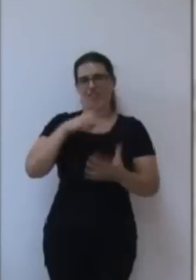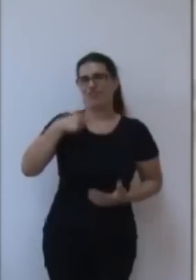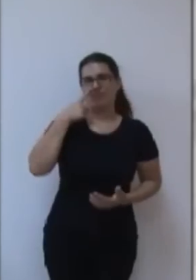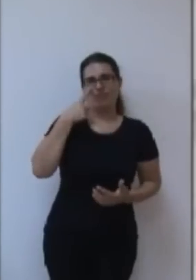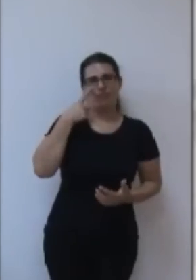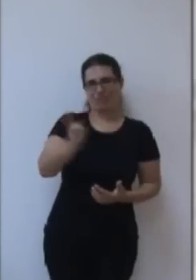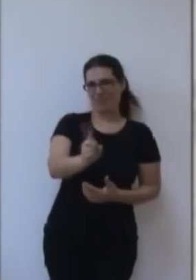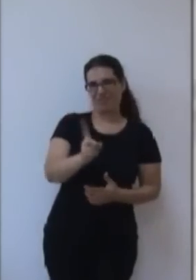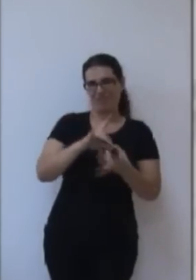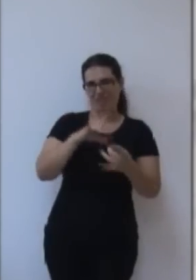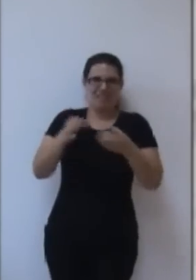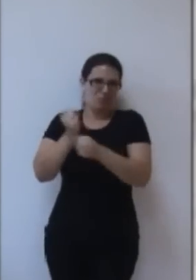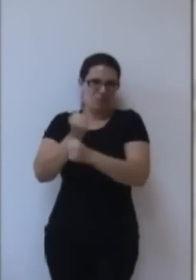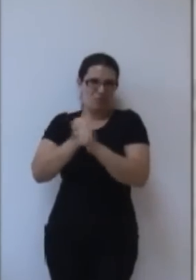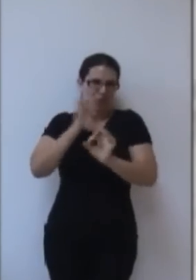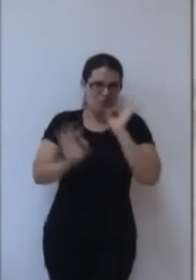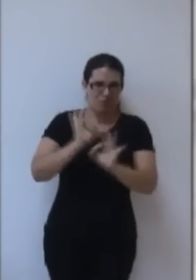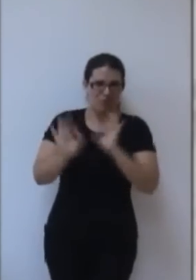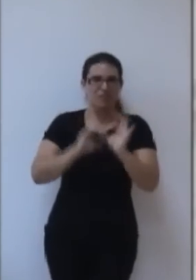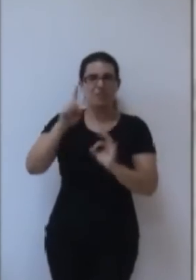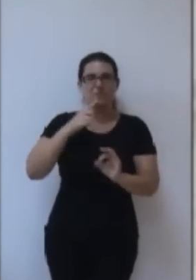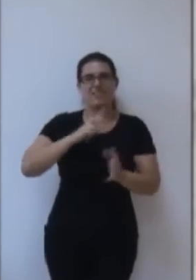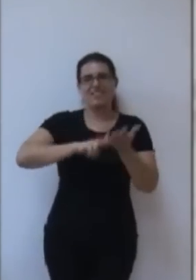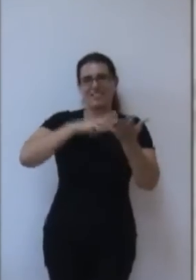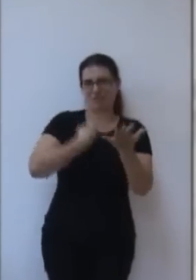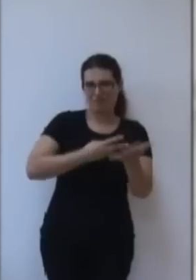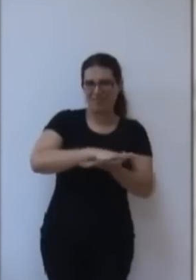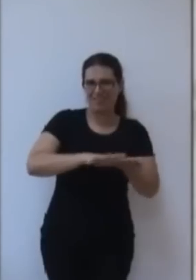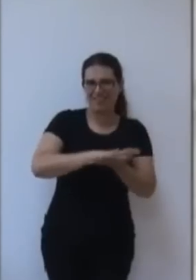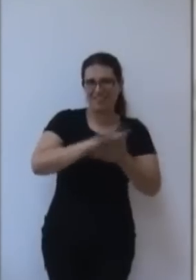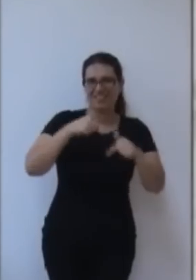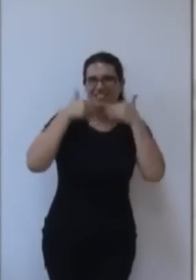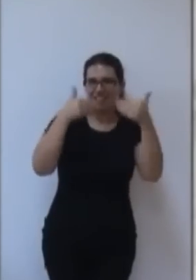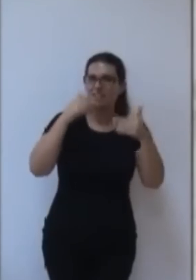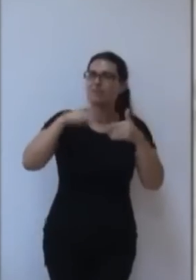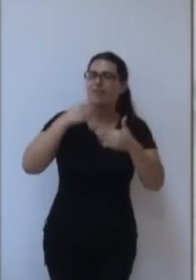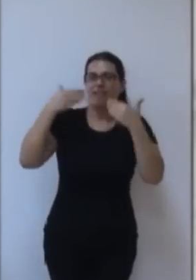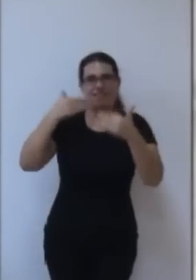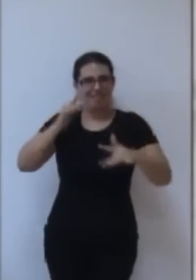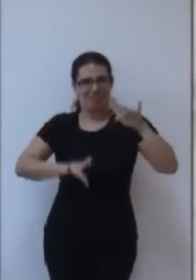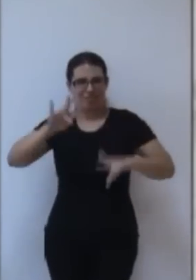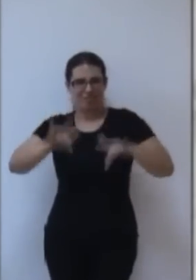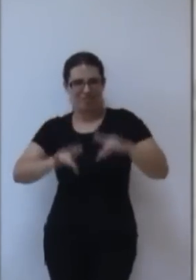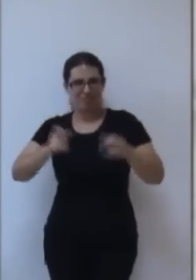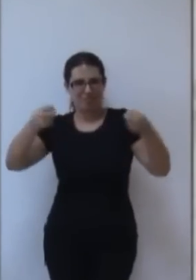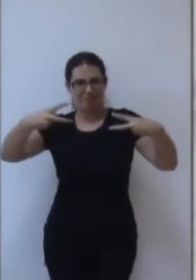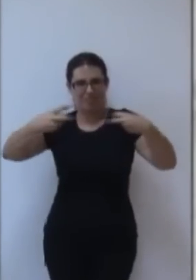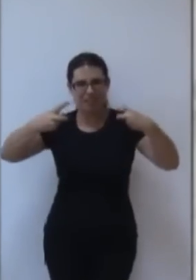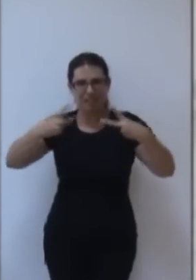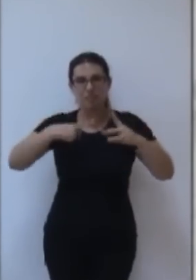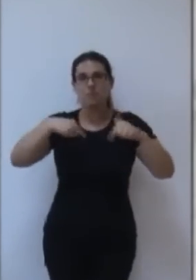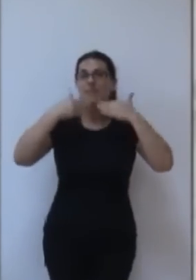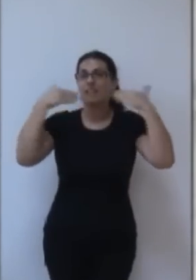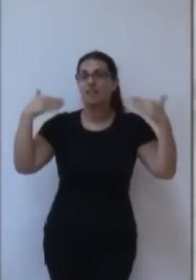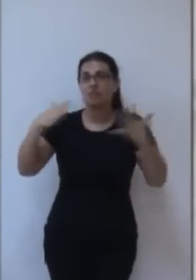de trabajo, a las traductoras de lengua de signos también, a Esquenotipia. Recordar a todos los que estamos